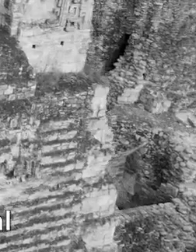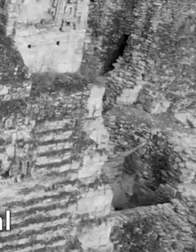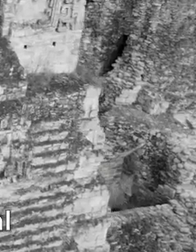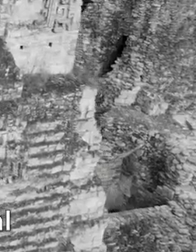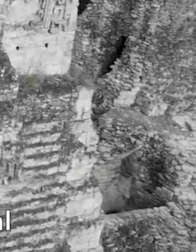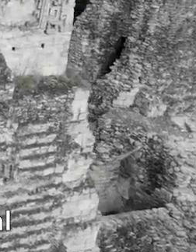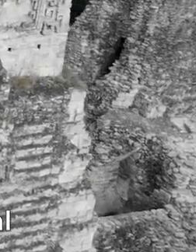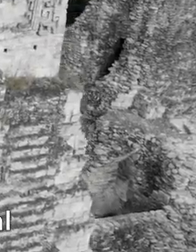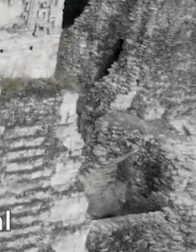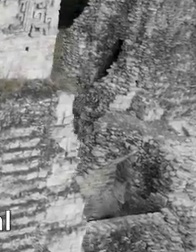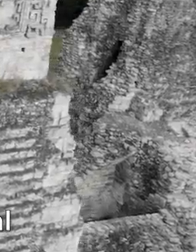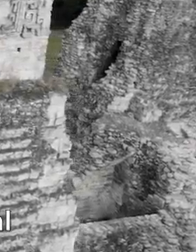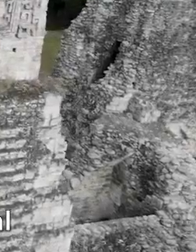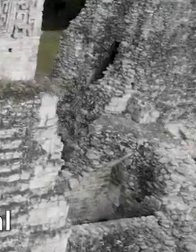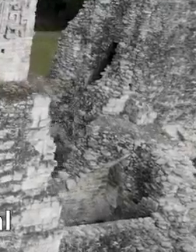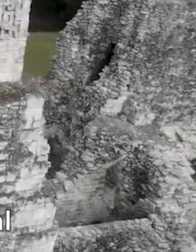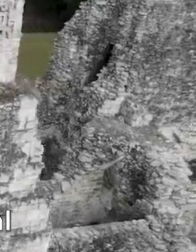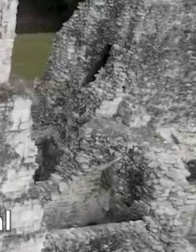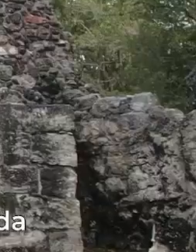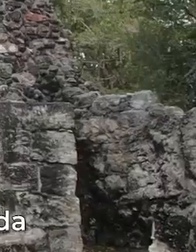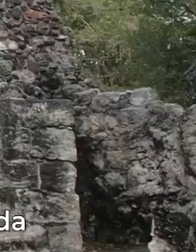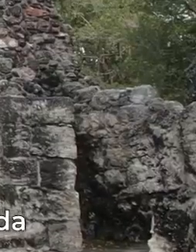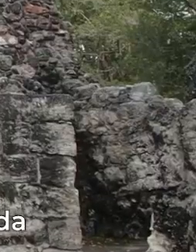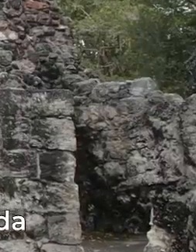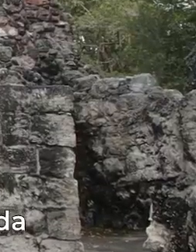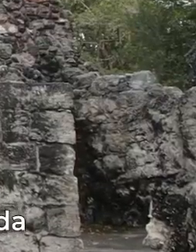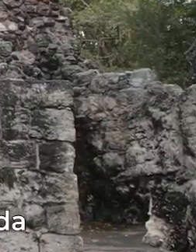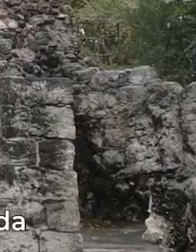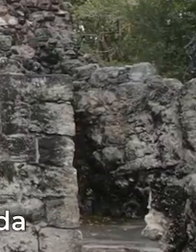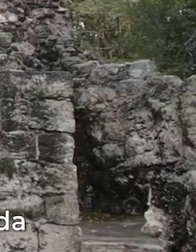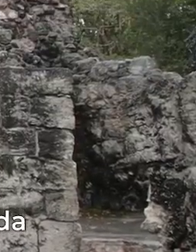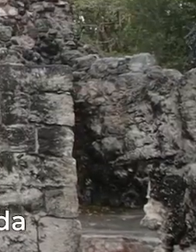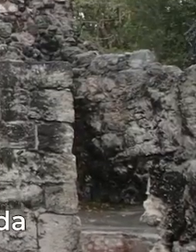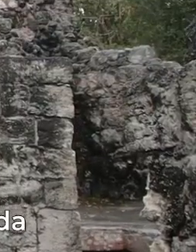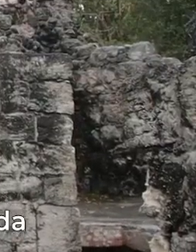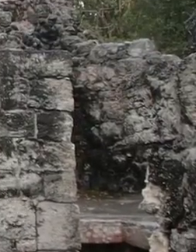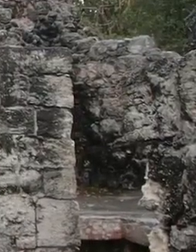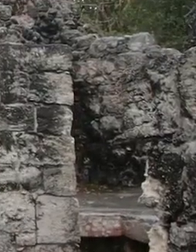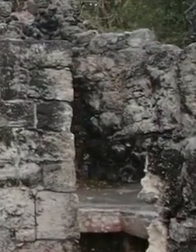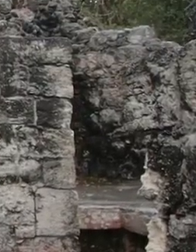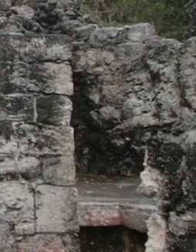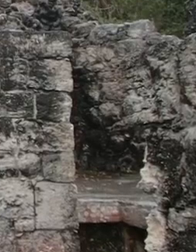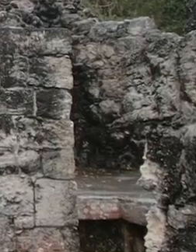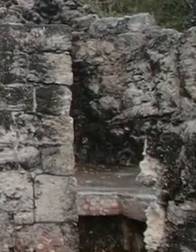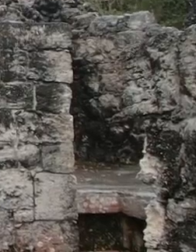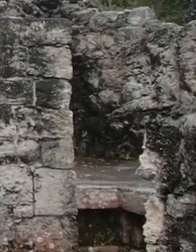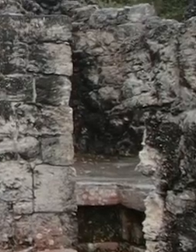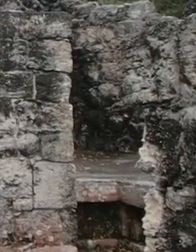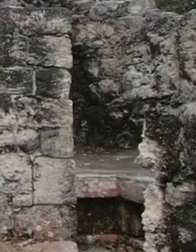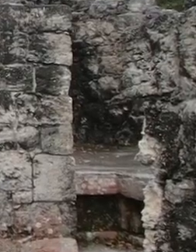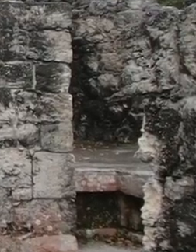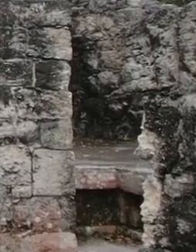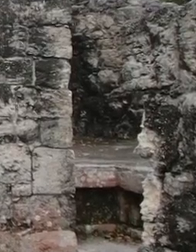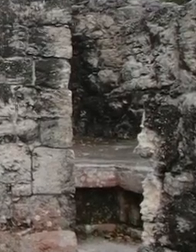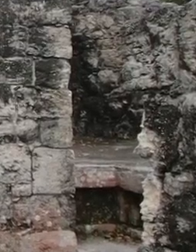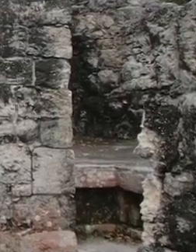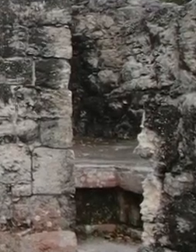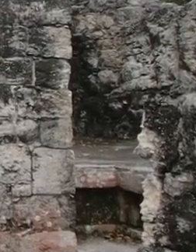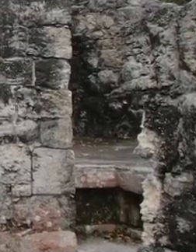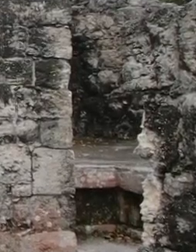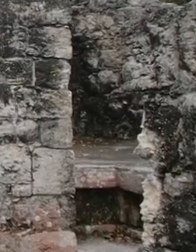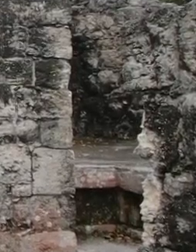Al oriente de este edificio monumental, encontramos una estructura conformada por pequeños cuartos que tuvieron